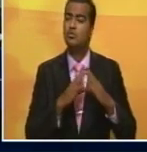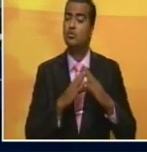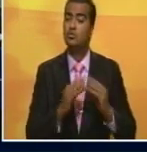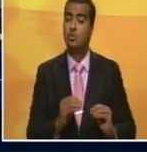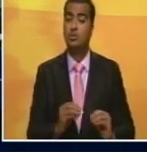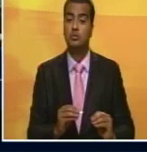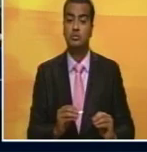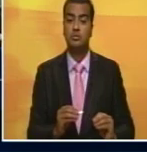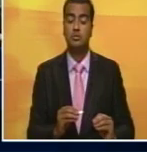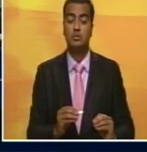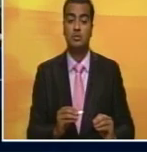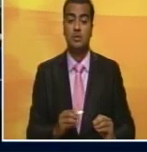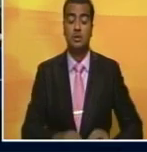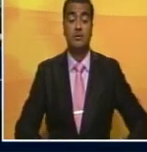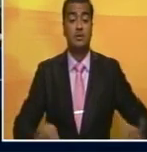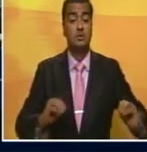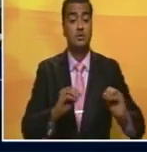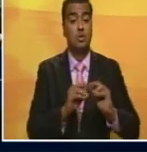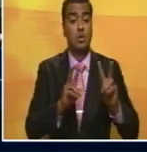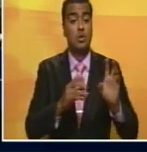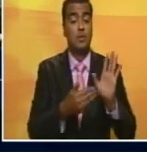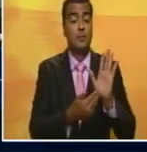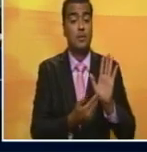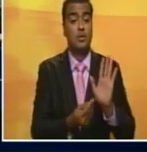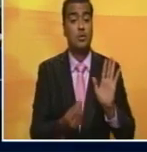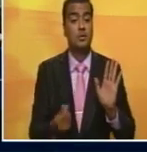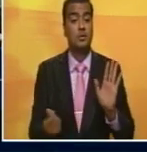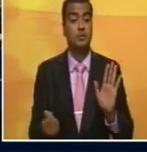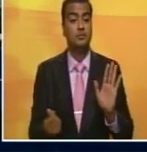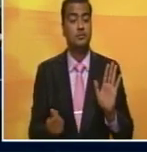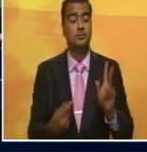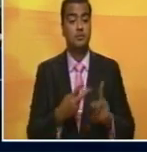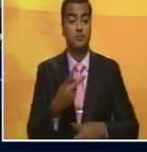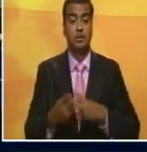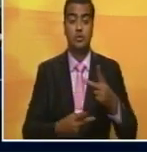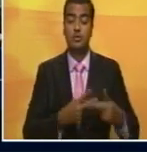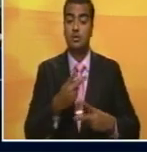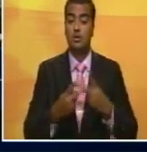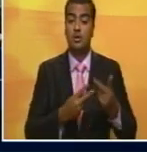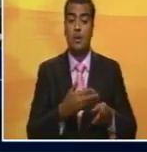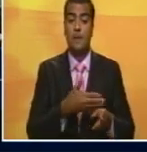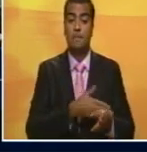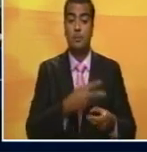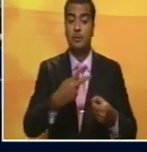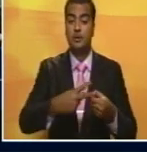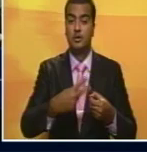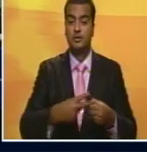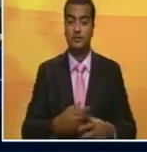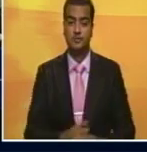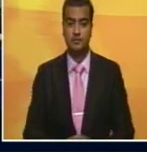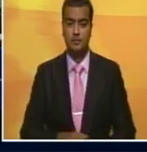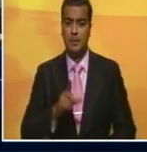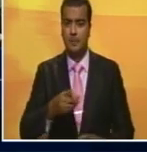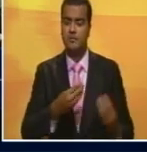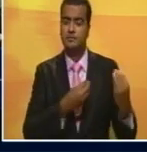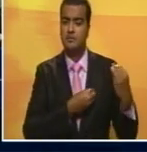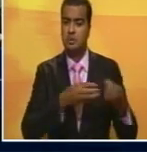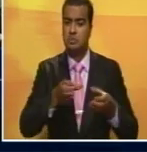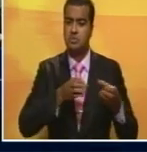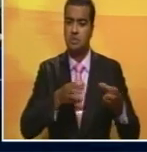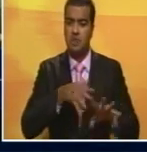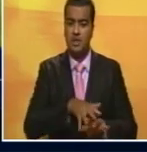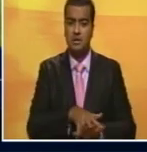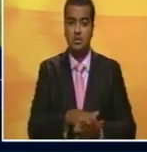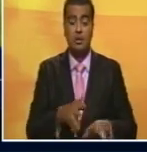va a conformar como el nuevo modelo económico productivo postpetrolero. El también director del Consejo de